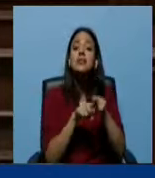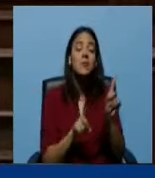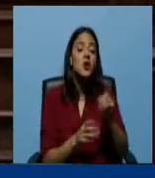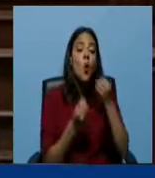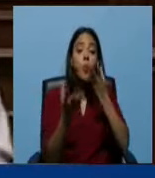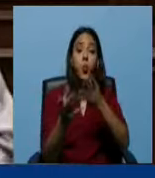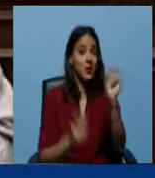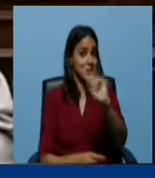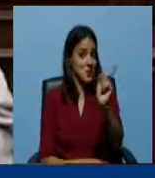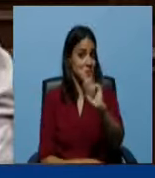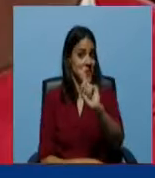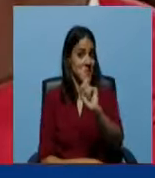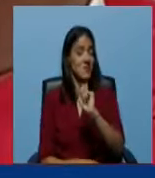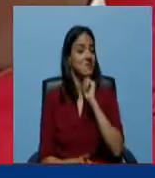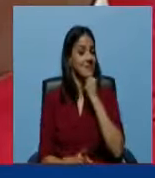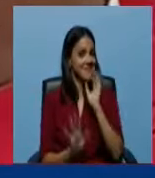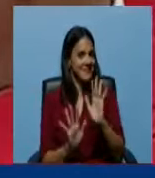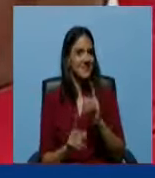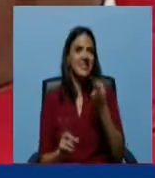mazo.